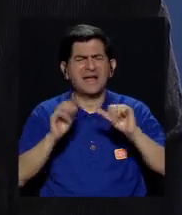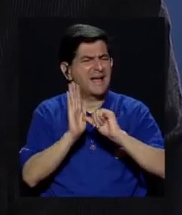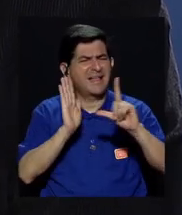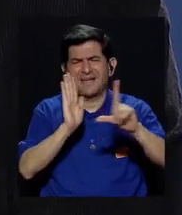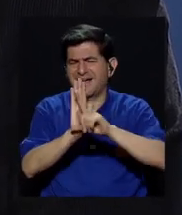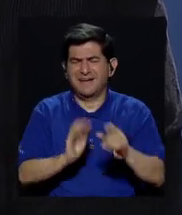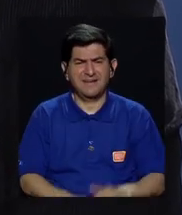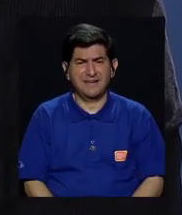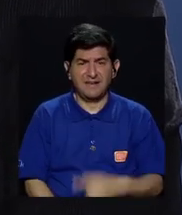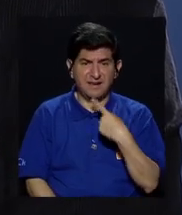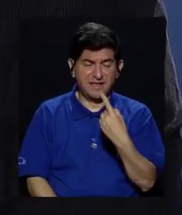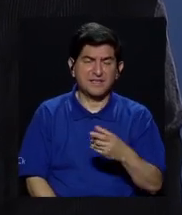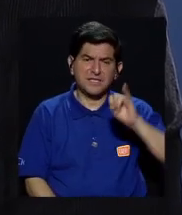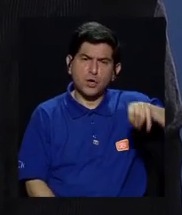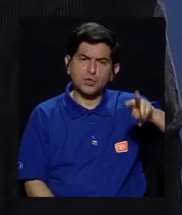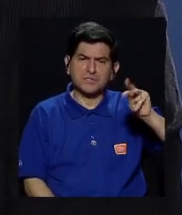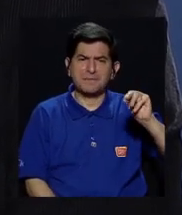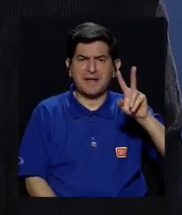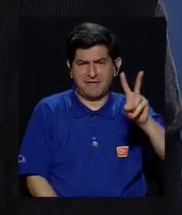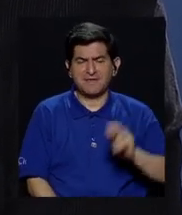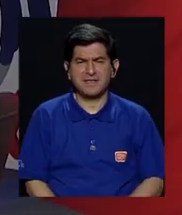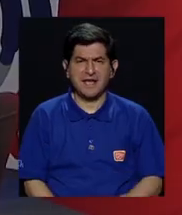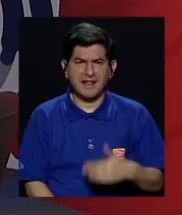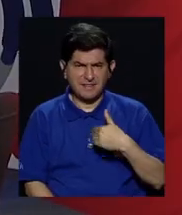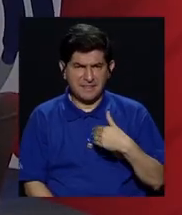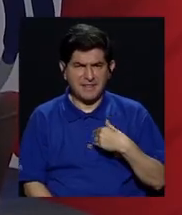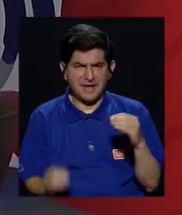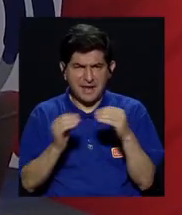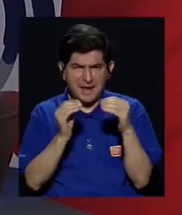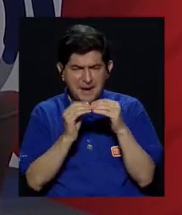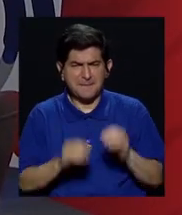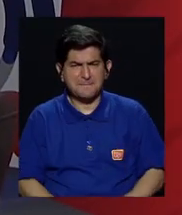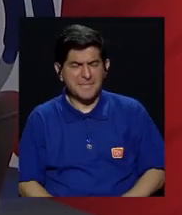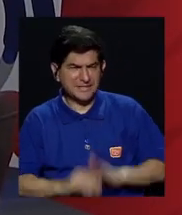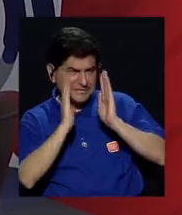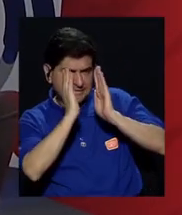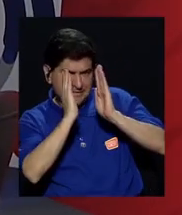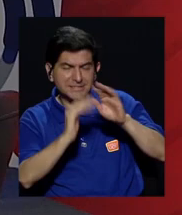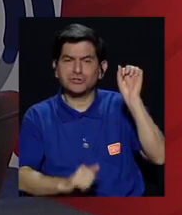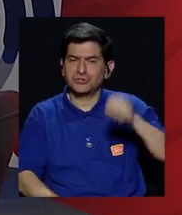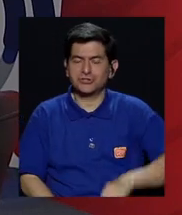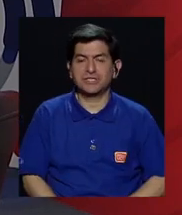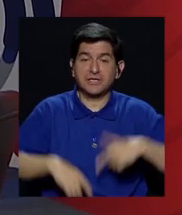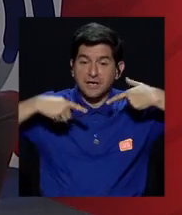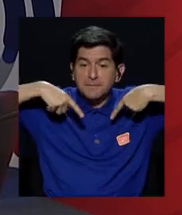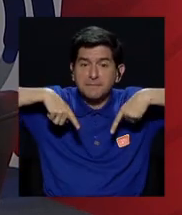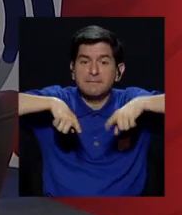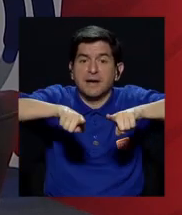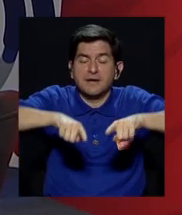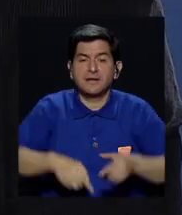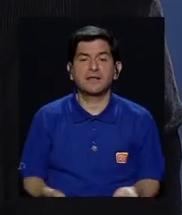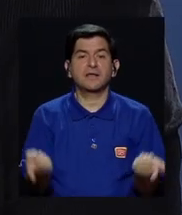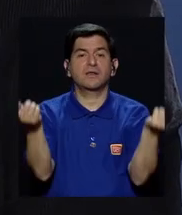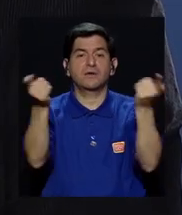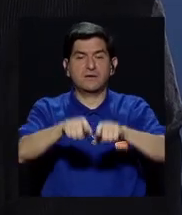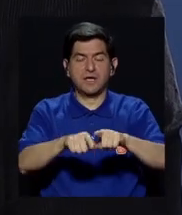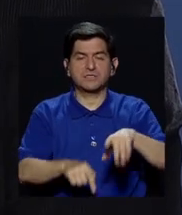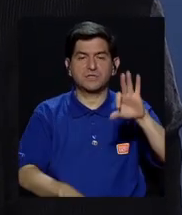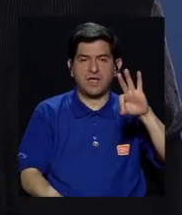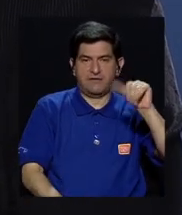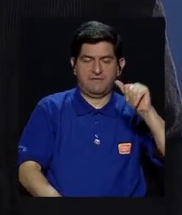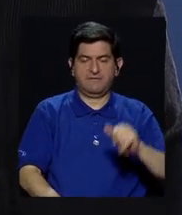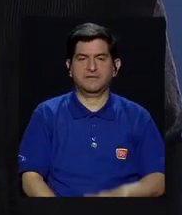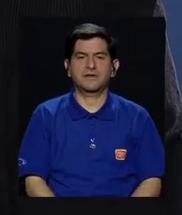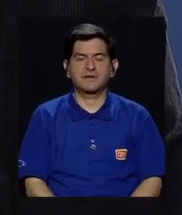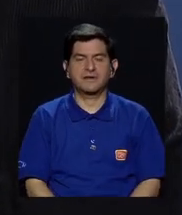asambleas legislativas no hay que decirlo josé maría villalta mucho más pegue y paralelamente también en el caso del